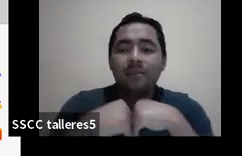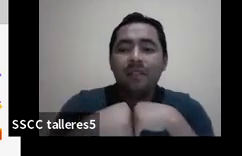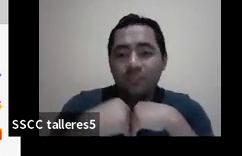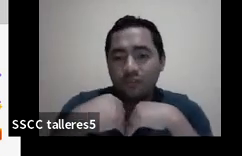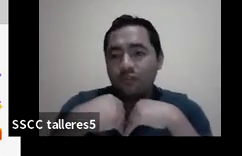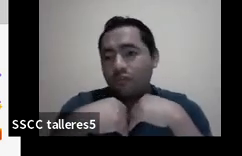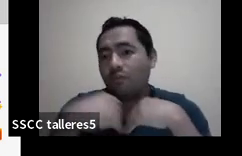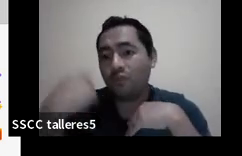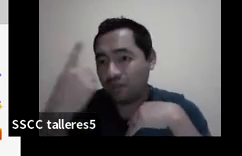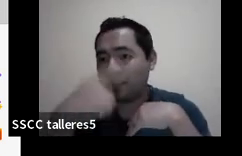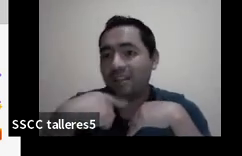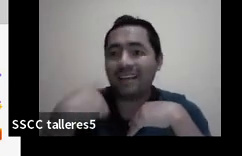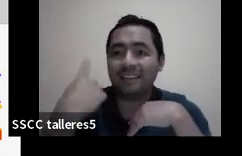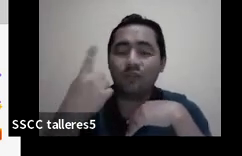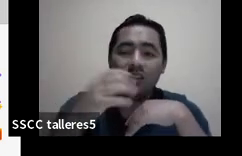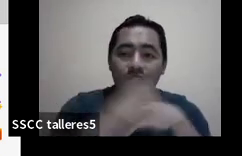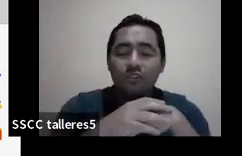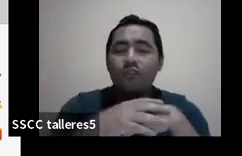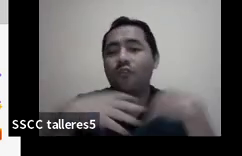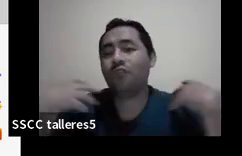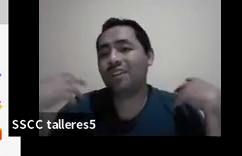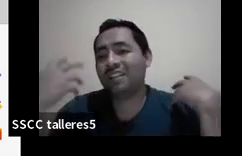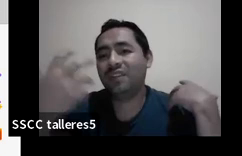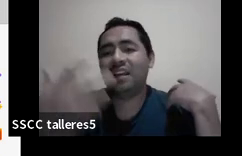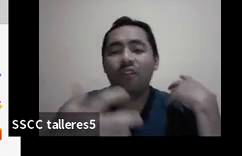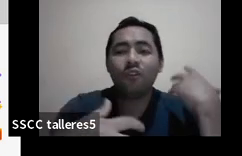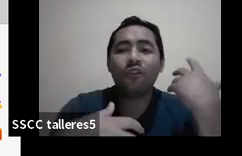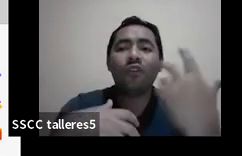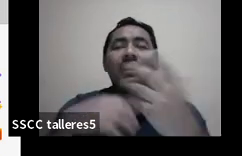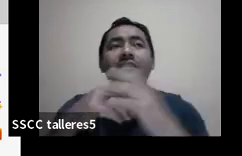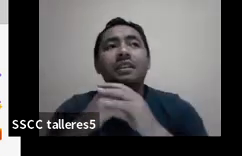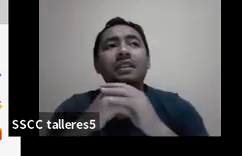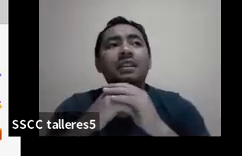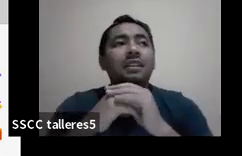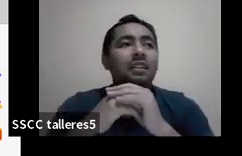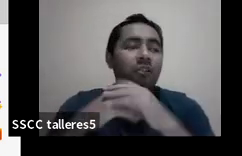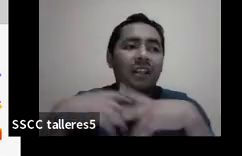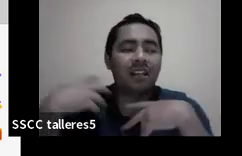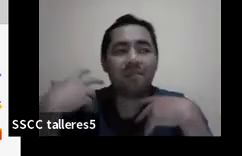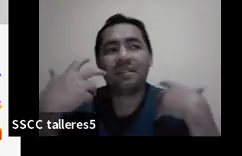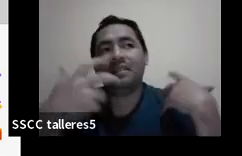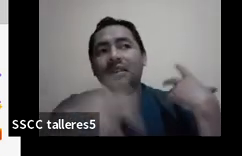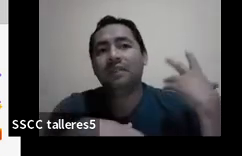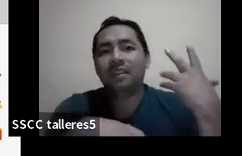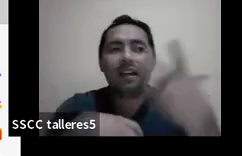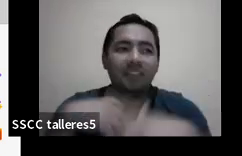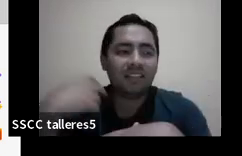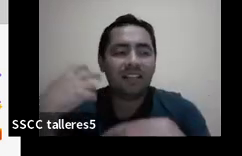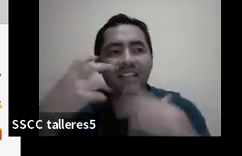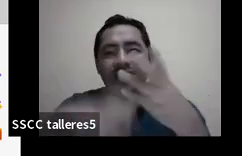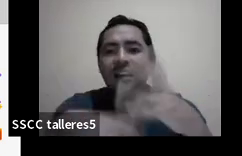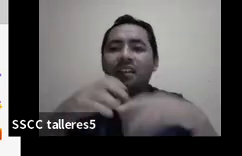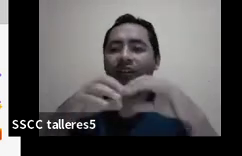técnicas de interpretación, como lo que es la gesticulación, los clasificadores, lo que es la